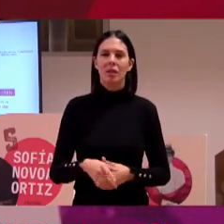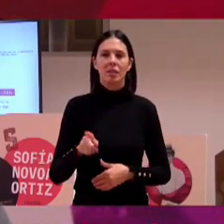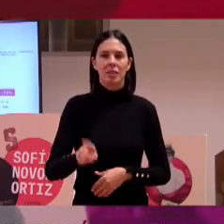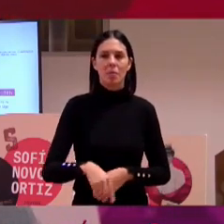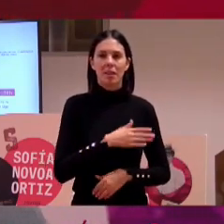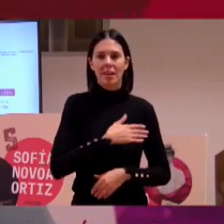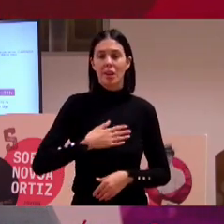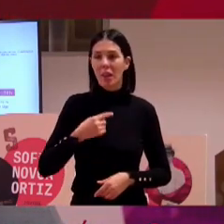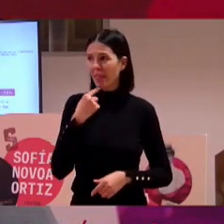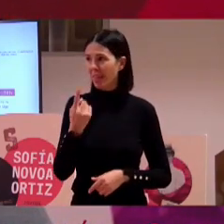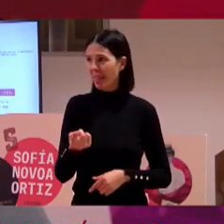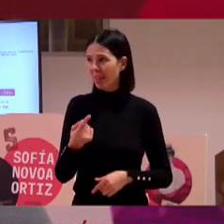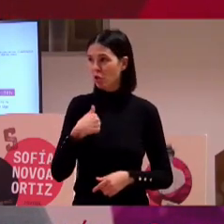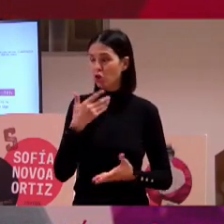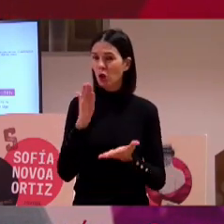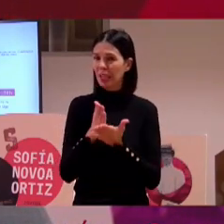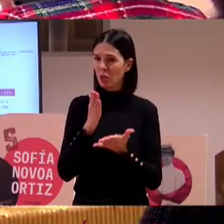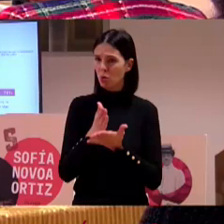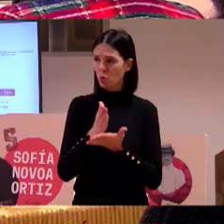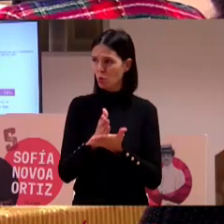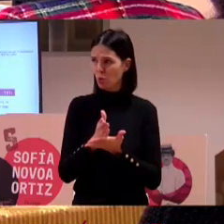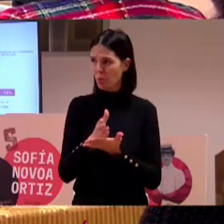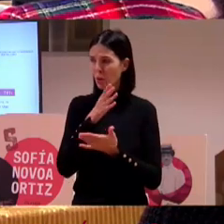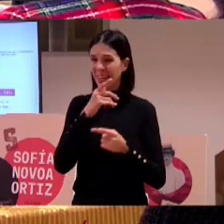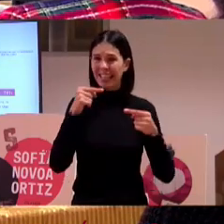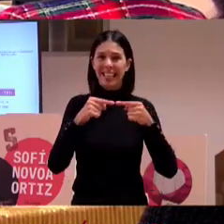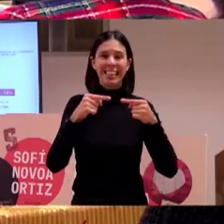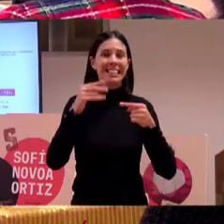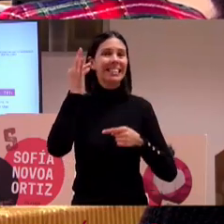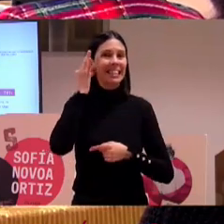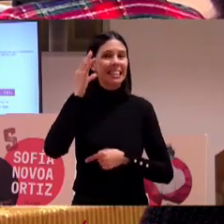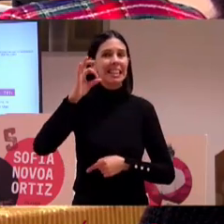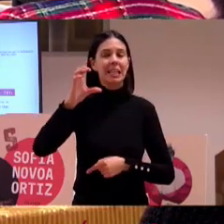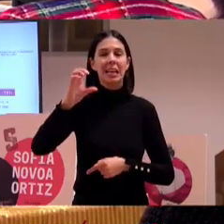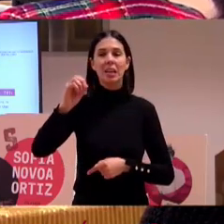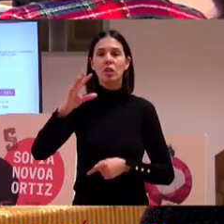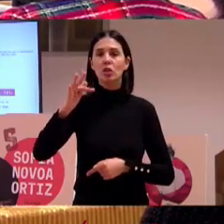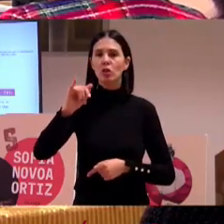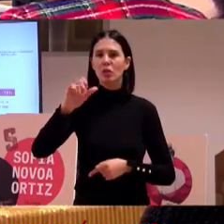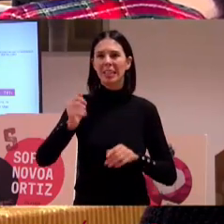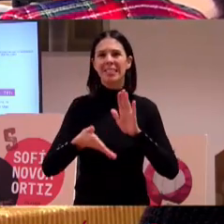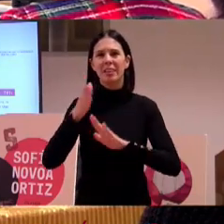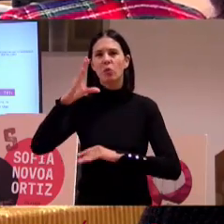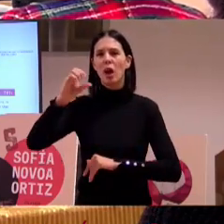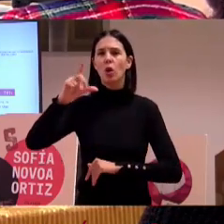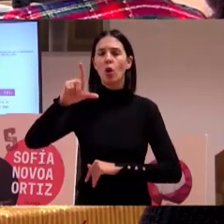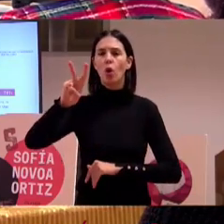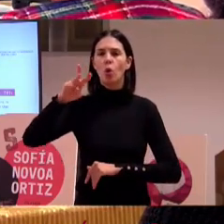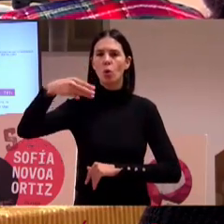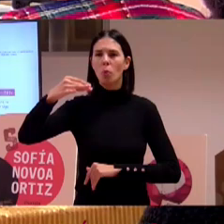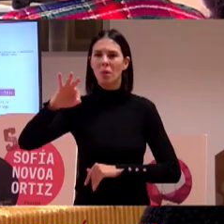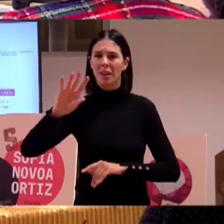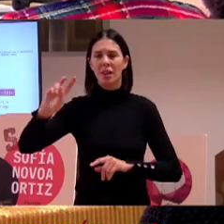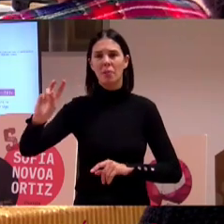que yo escribía porque la pieza final no se fue a Columbia University, se fue a